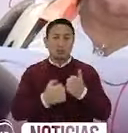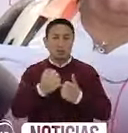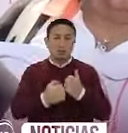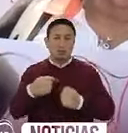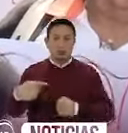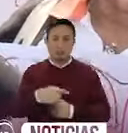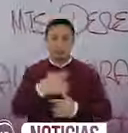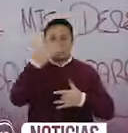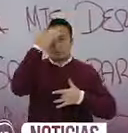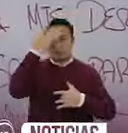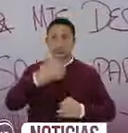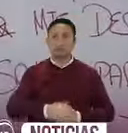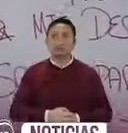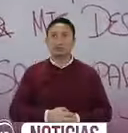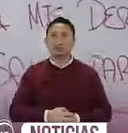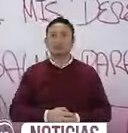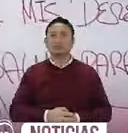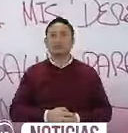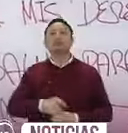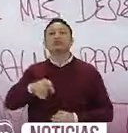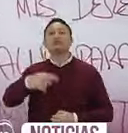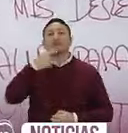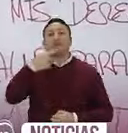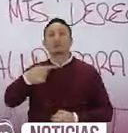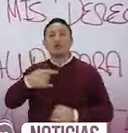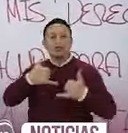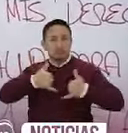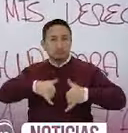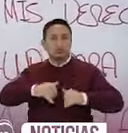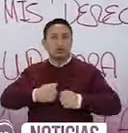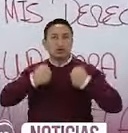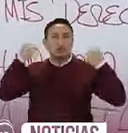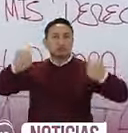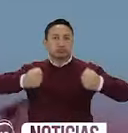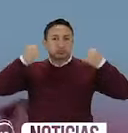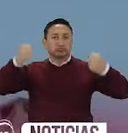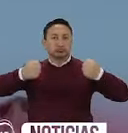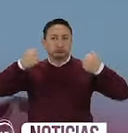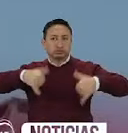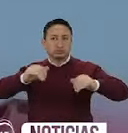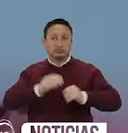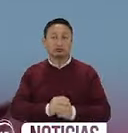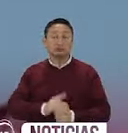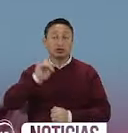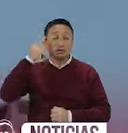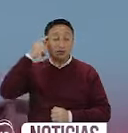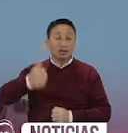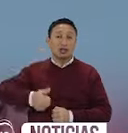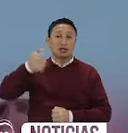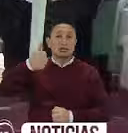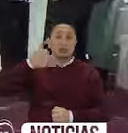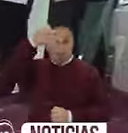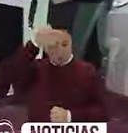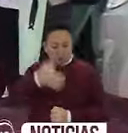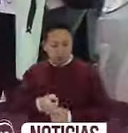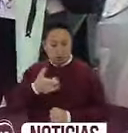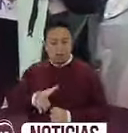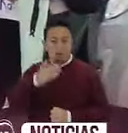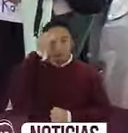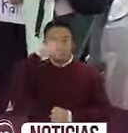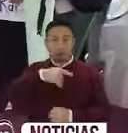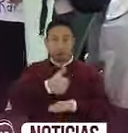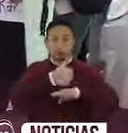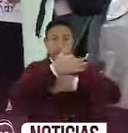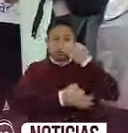de manera directa e indirecta. Los afectados anunciaron que continuarán con sus protestas hasta que el Estado cumpla plenamente con la